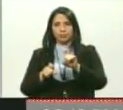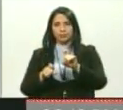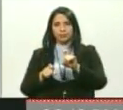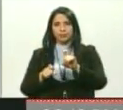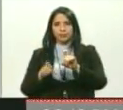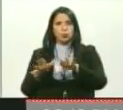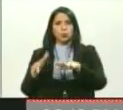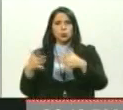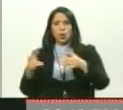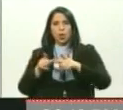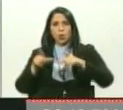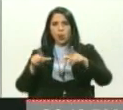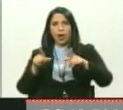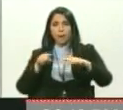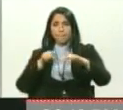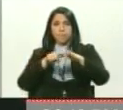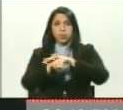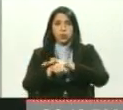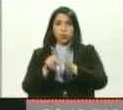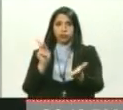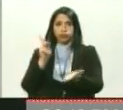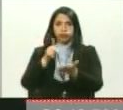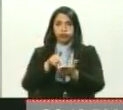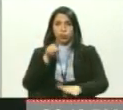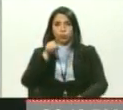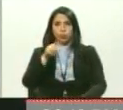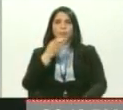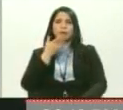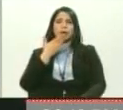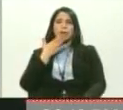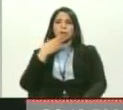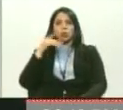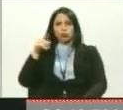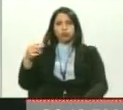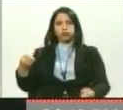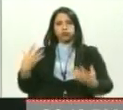qué sitio acudiría usted de ser necesario?